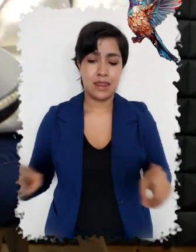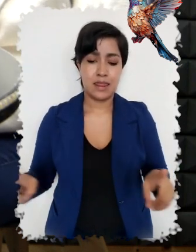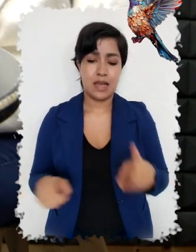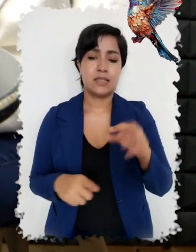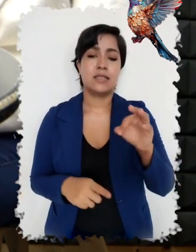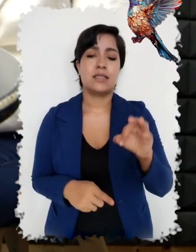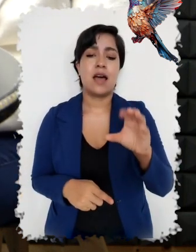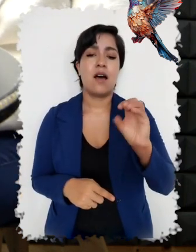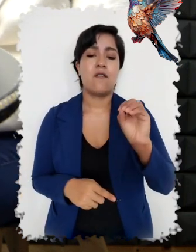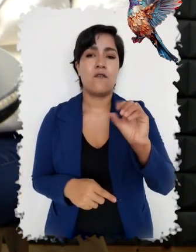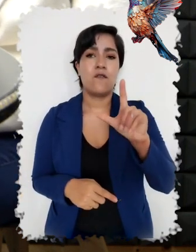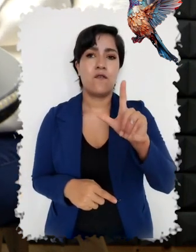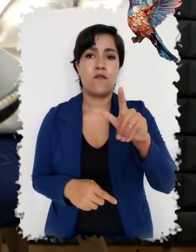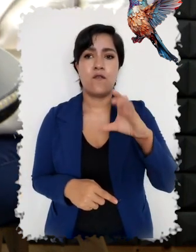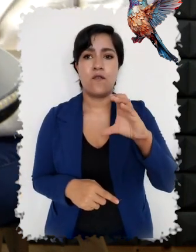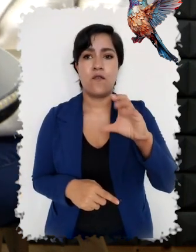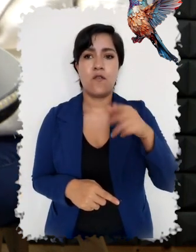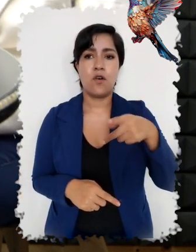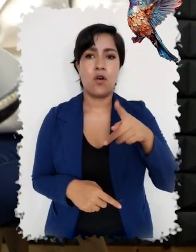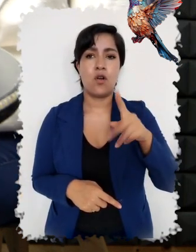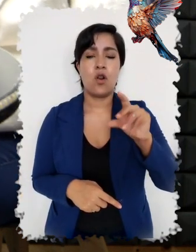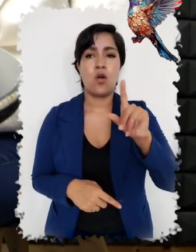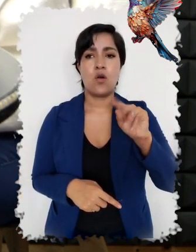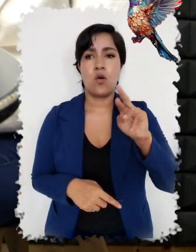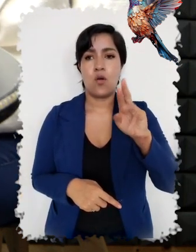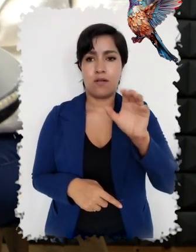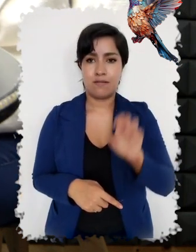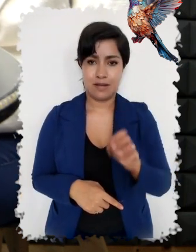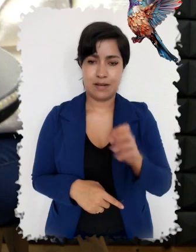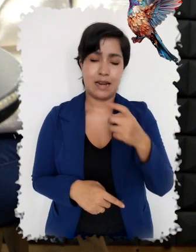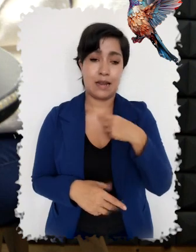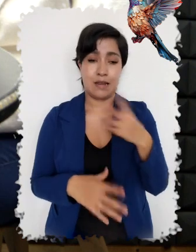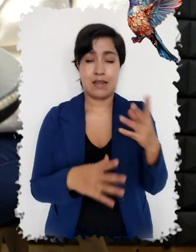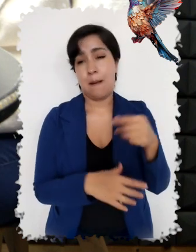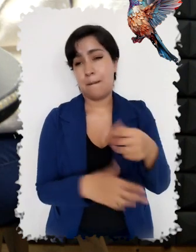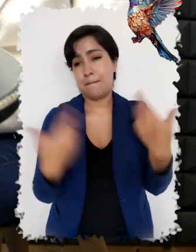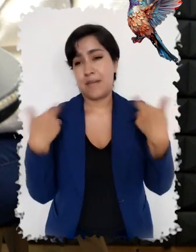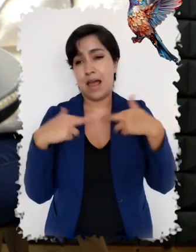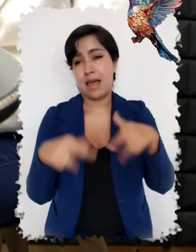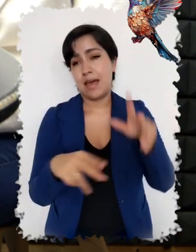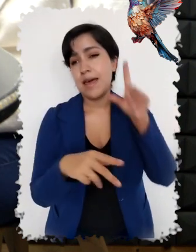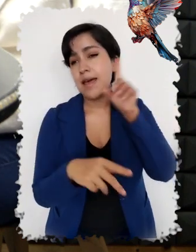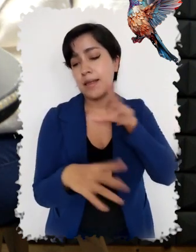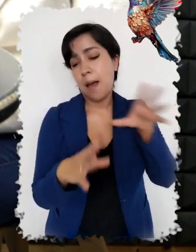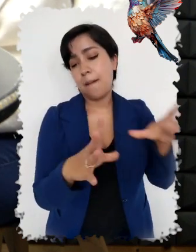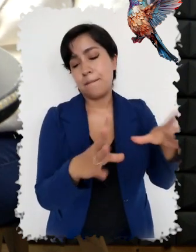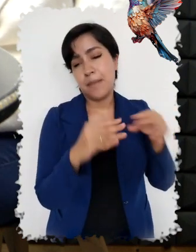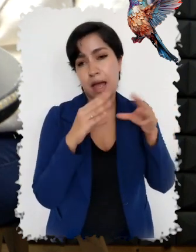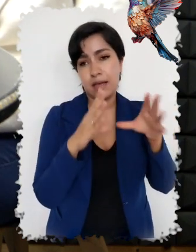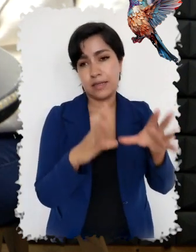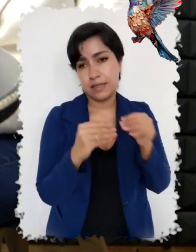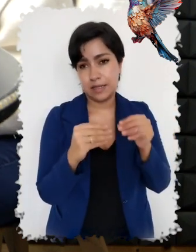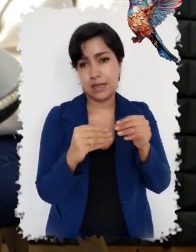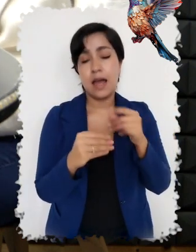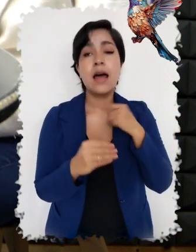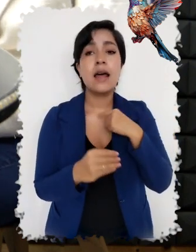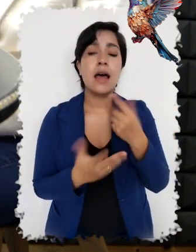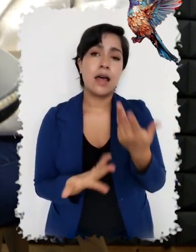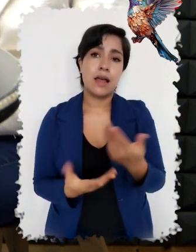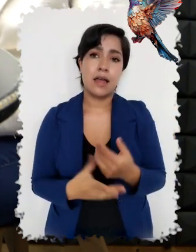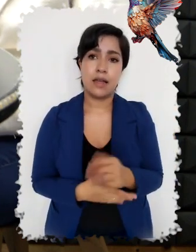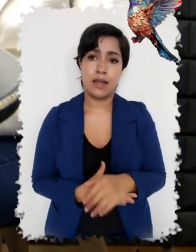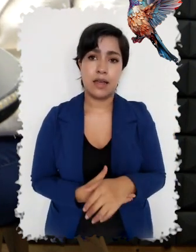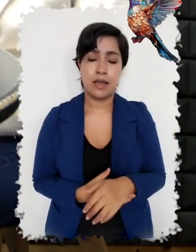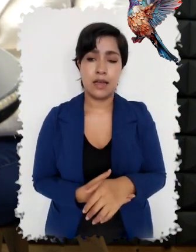este ella me enseñó eh con son personas con con discapacidad